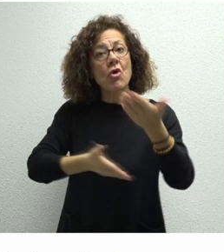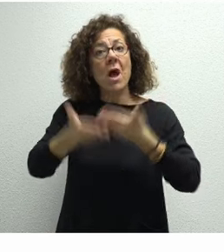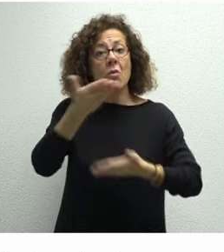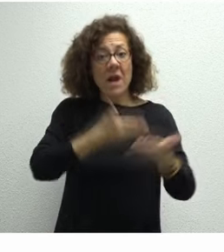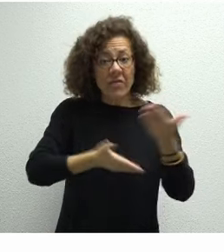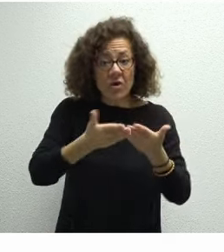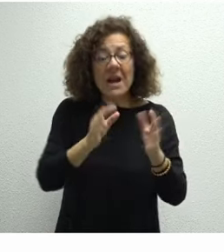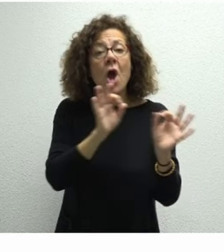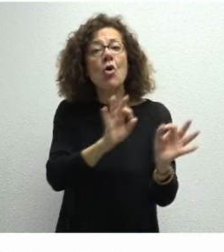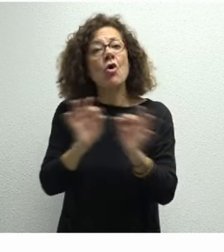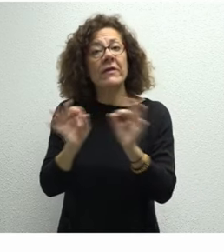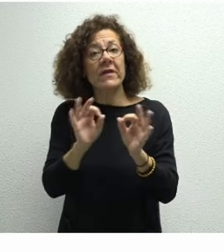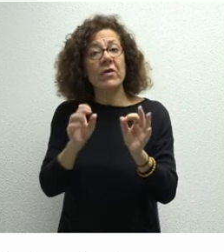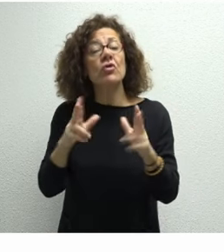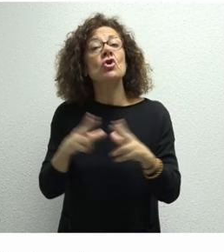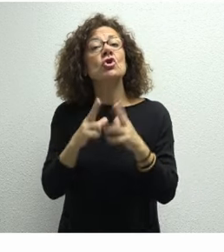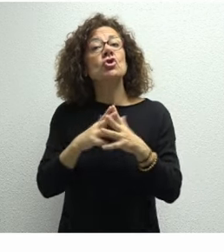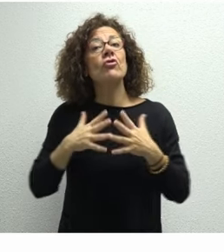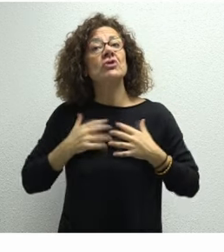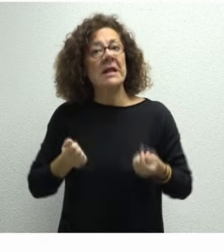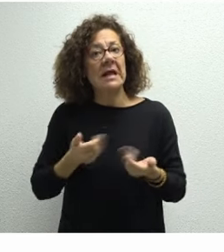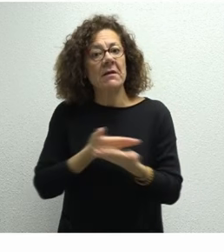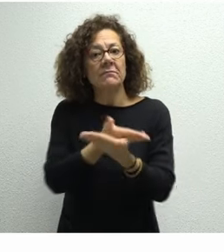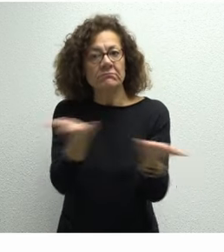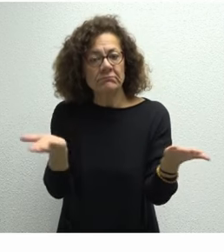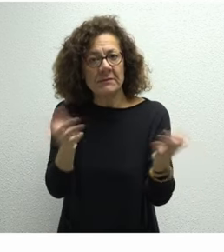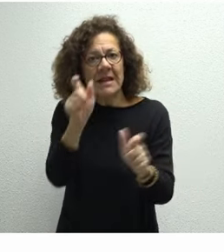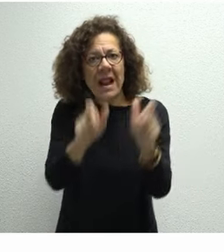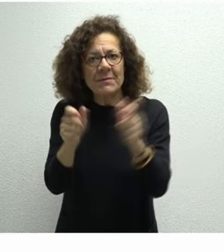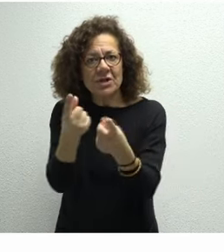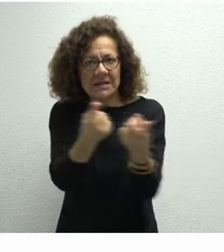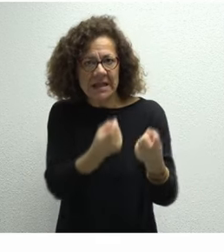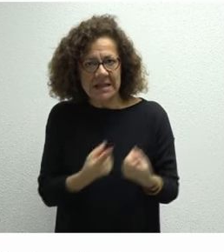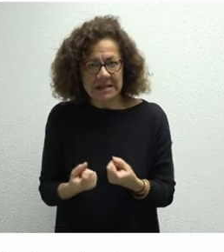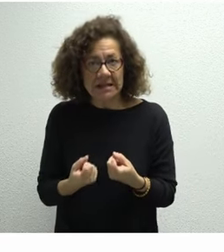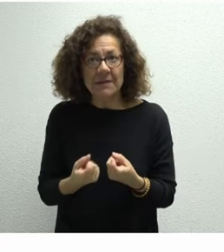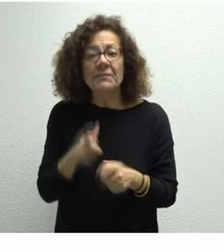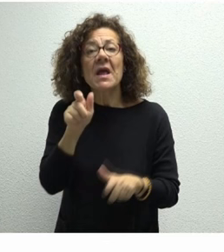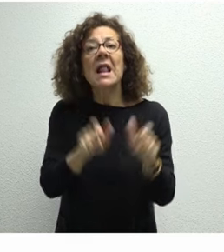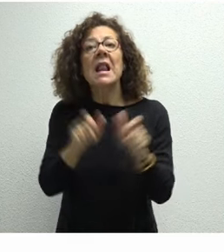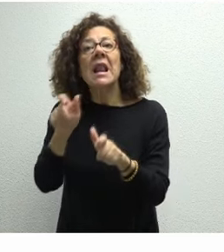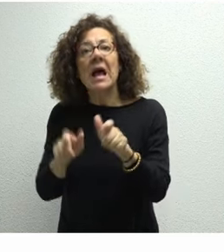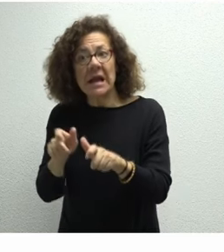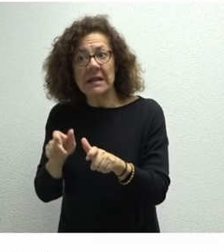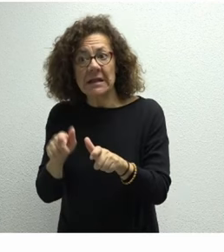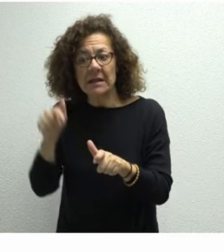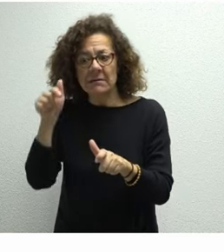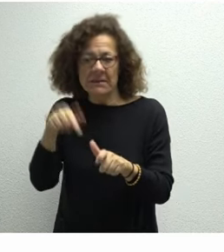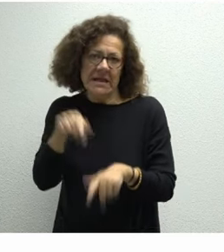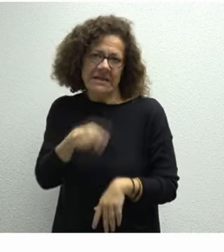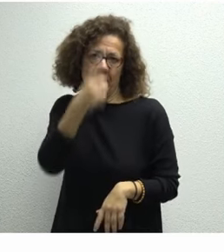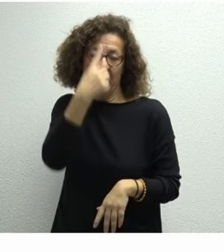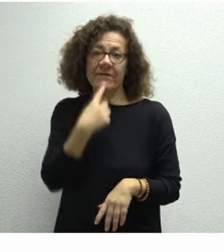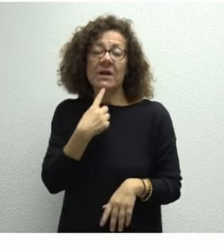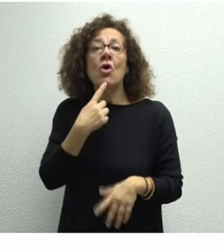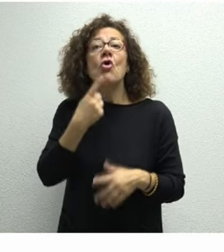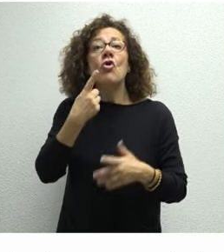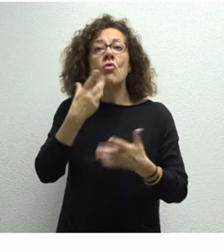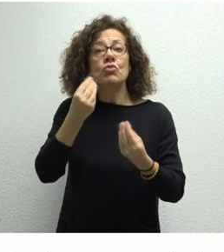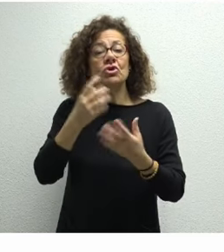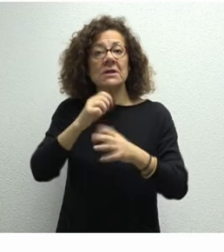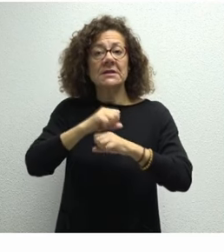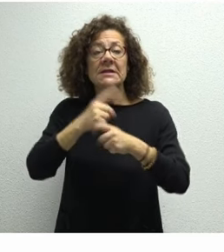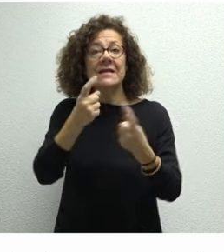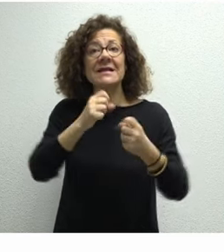y la coordinación sociosanitaria se pongan a disposición de lo que la gente necesita la gente de este perfil con grandes necesidades de apoyo